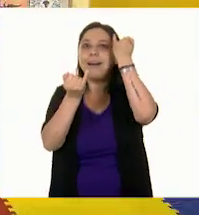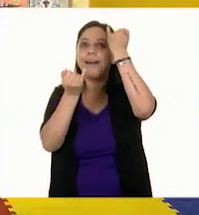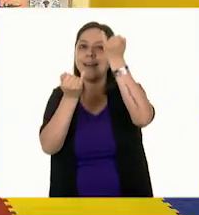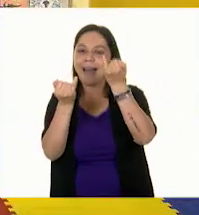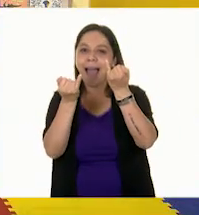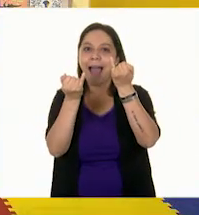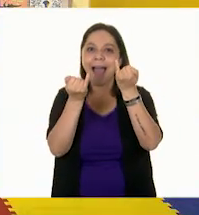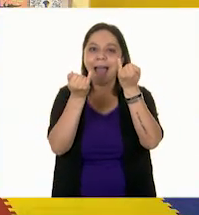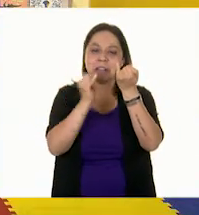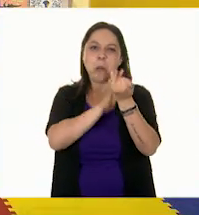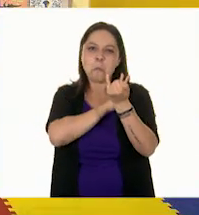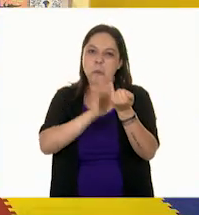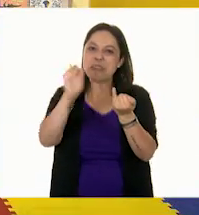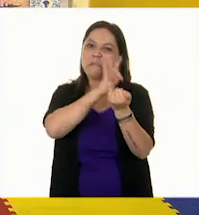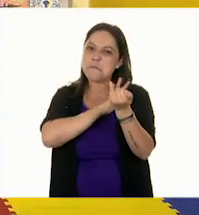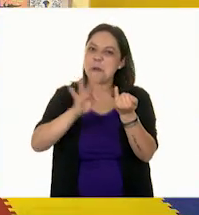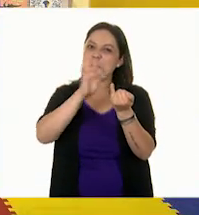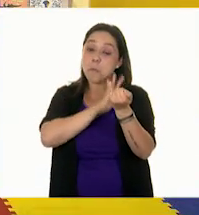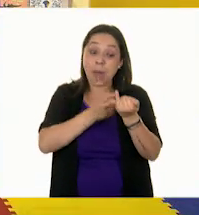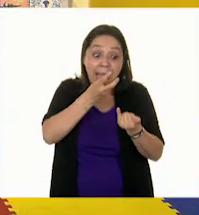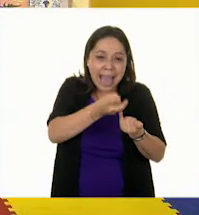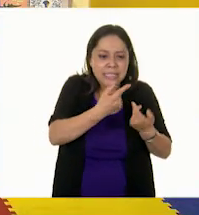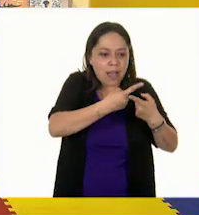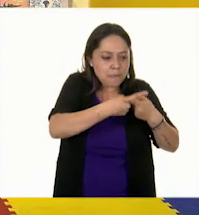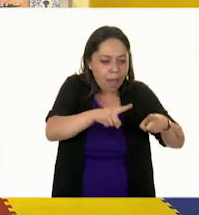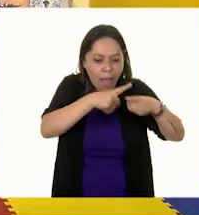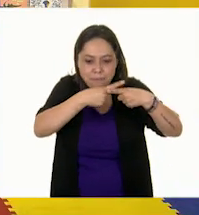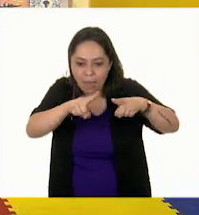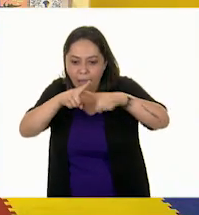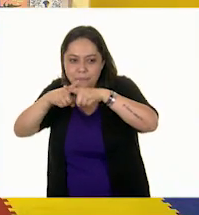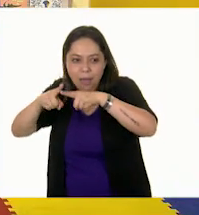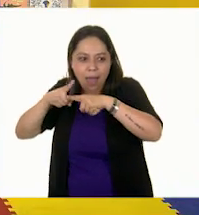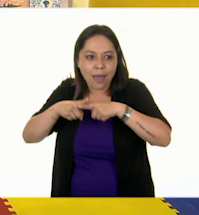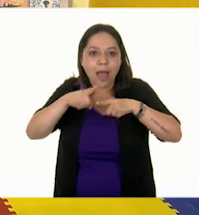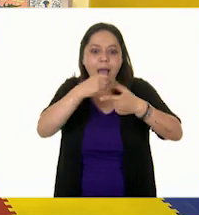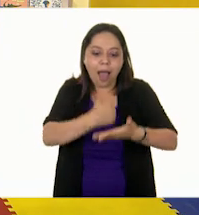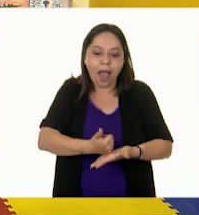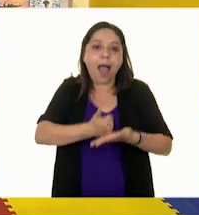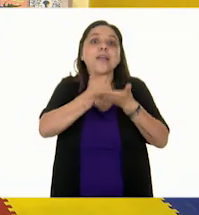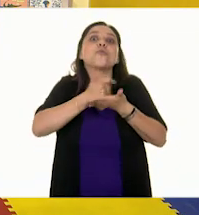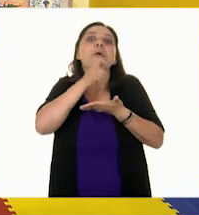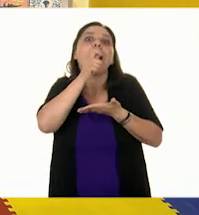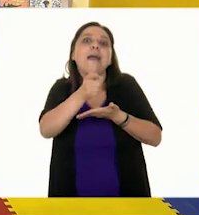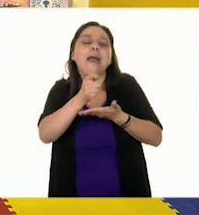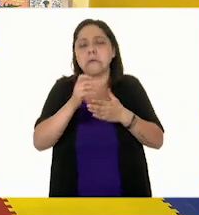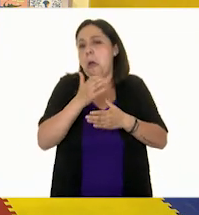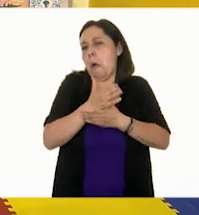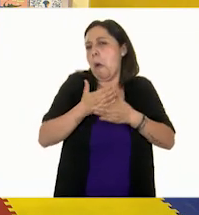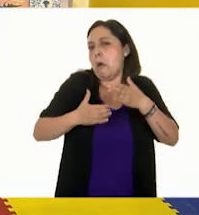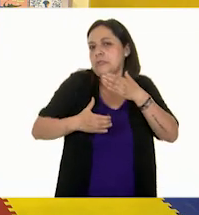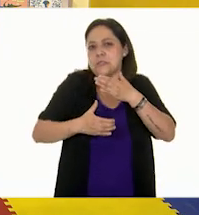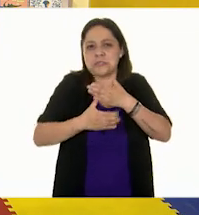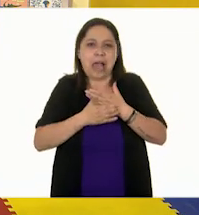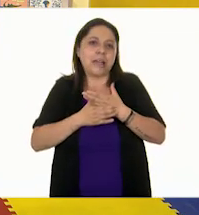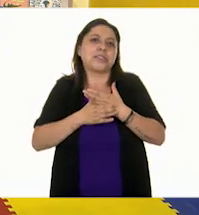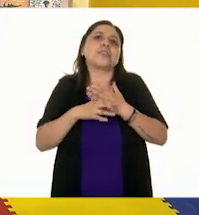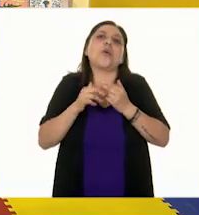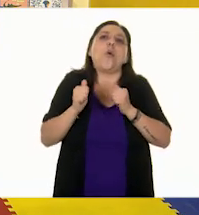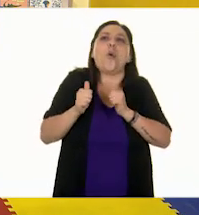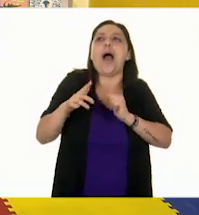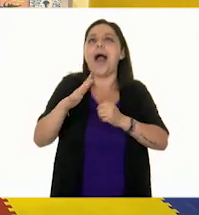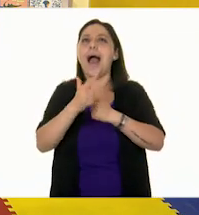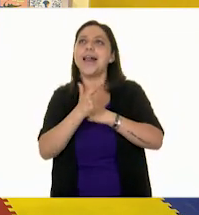creadora. Estos cartones y papeles nos permitirán construir los objetos o ambientes